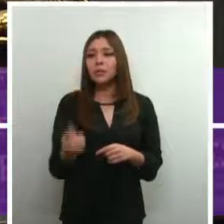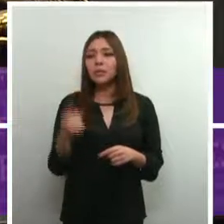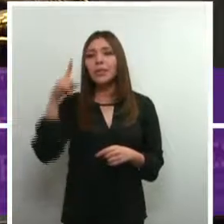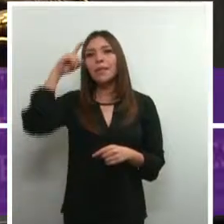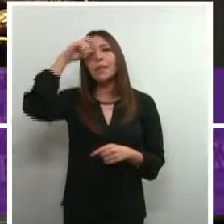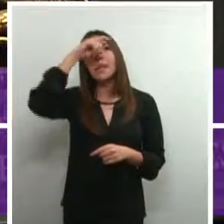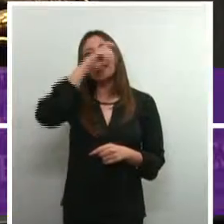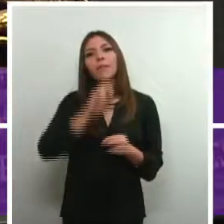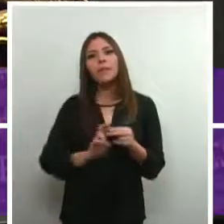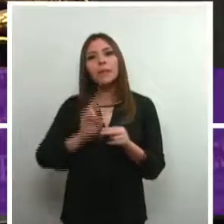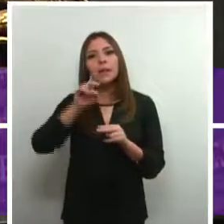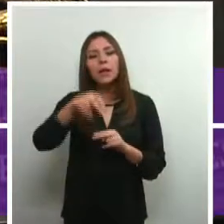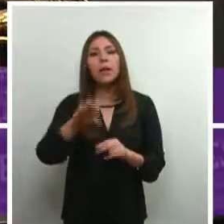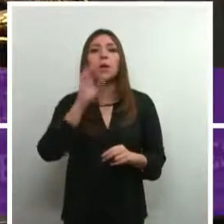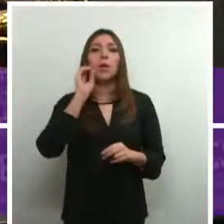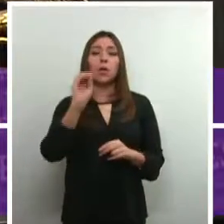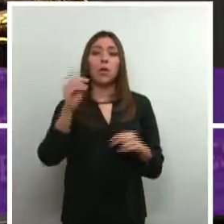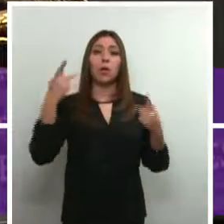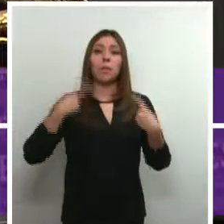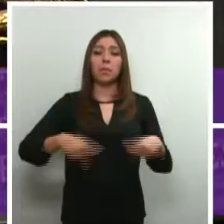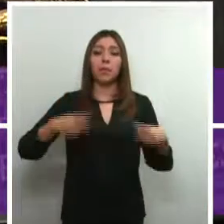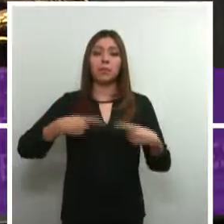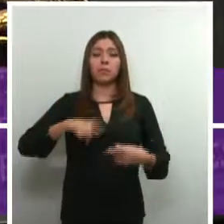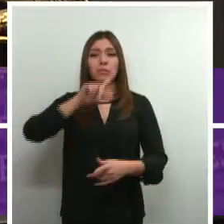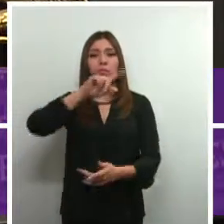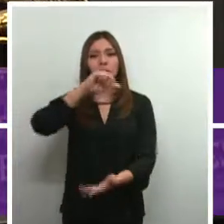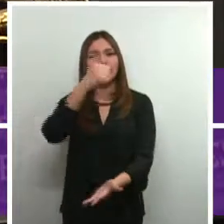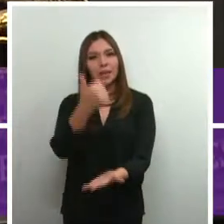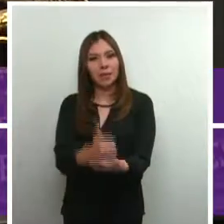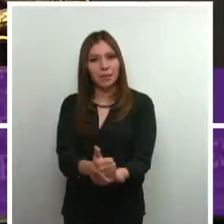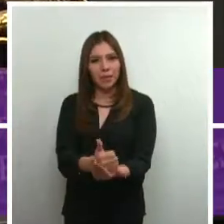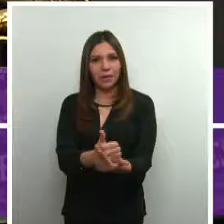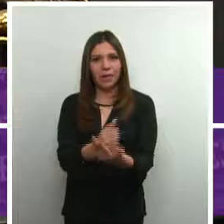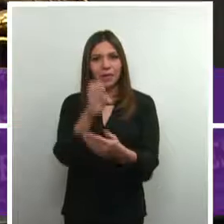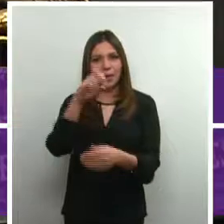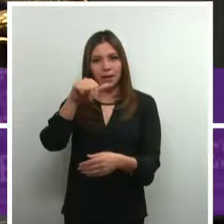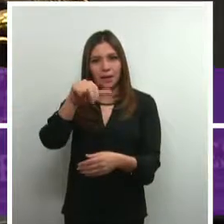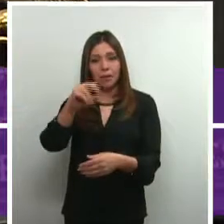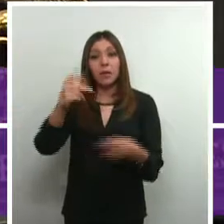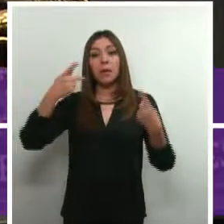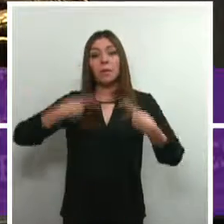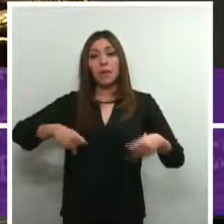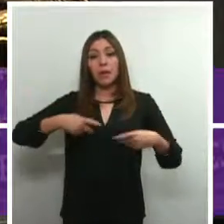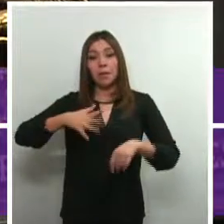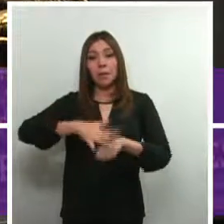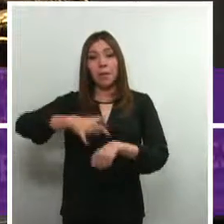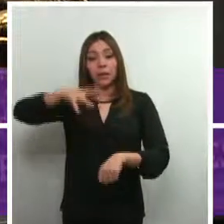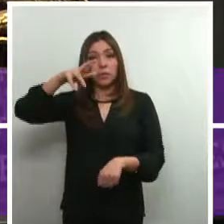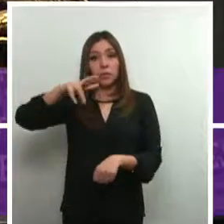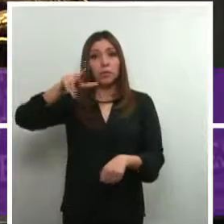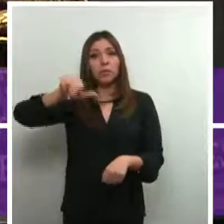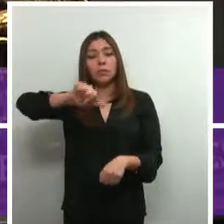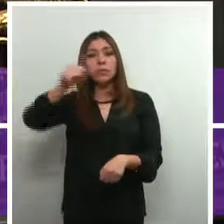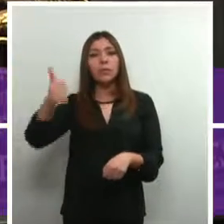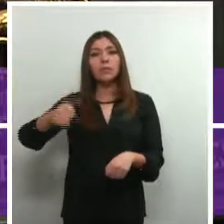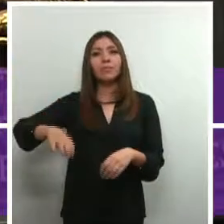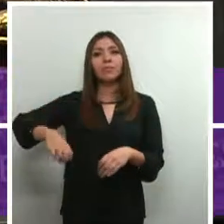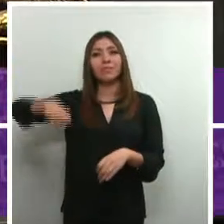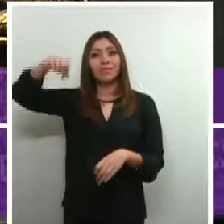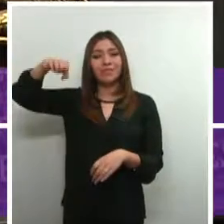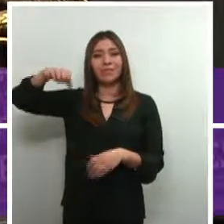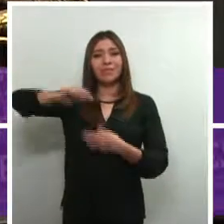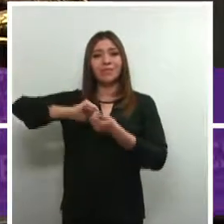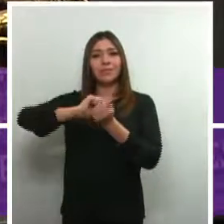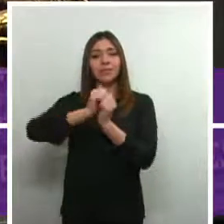o para las personas de talla pequeña. Para las personas mayores, al llegar a la edad adulta se comienza a surgir no